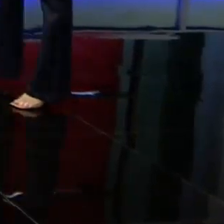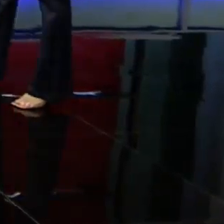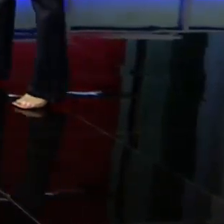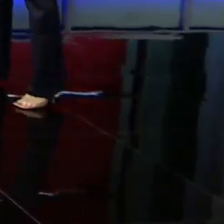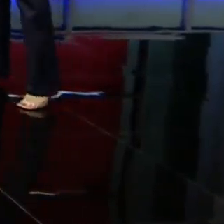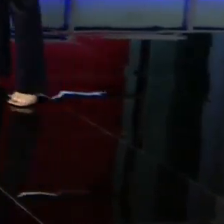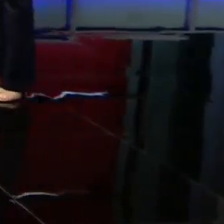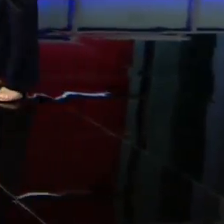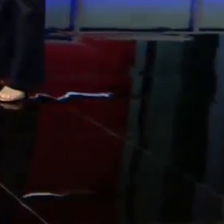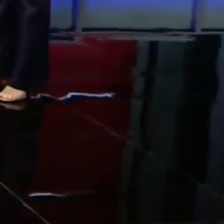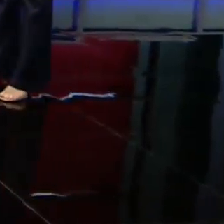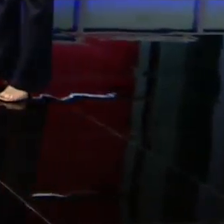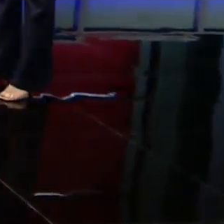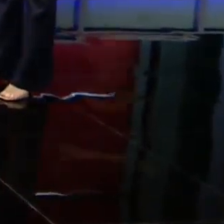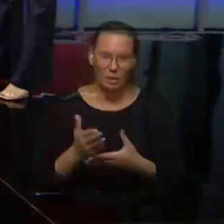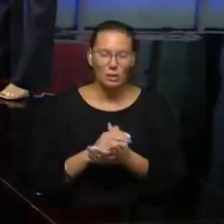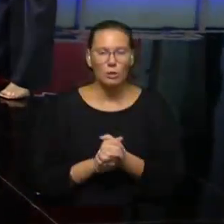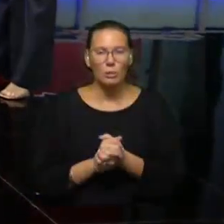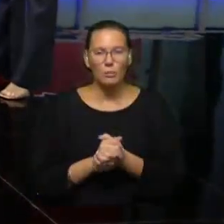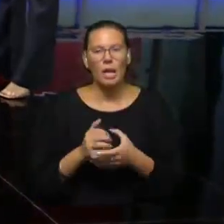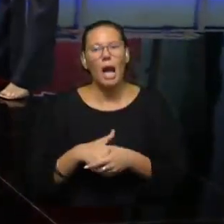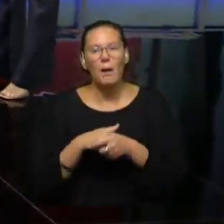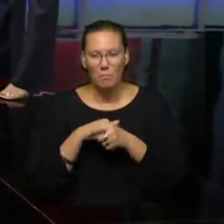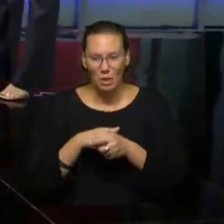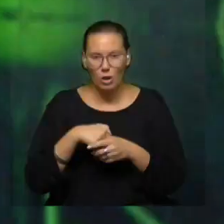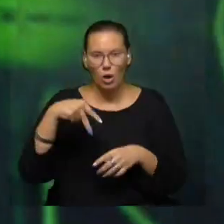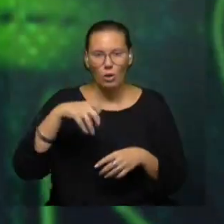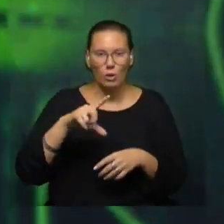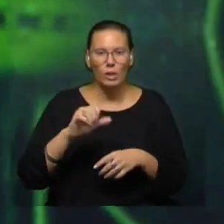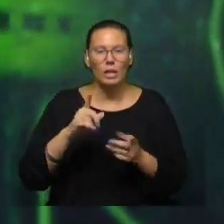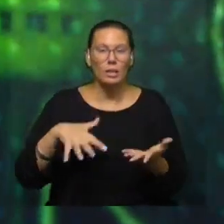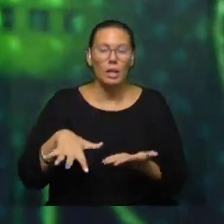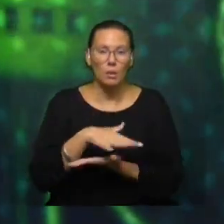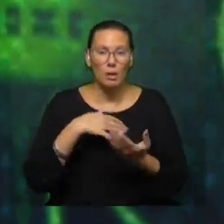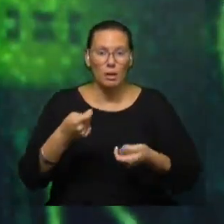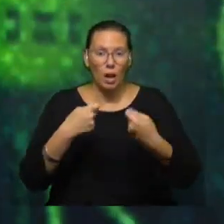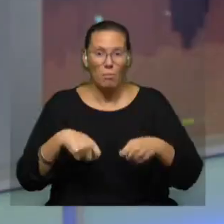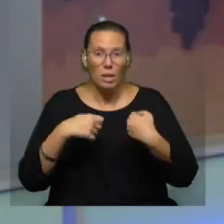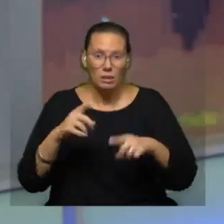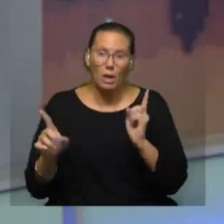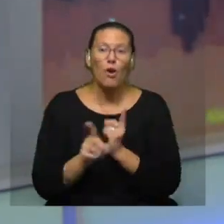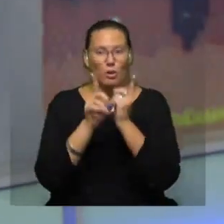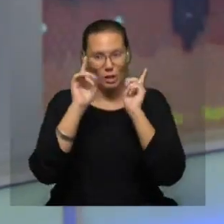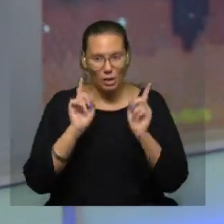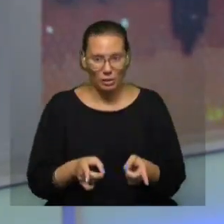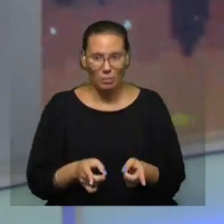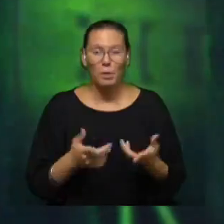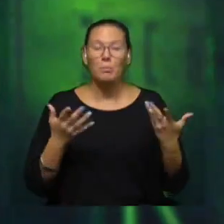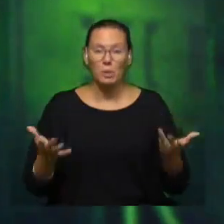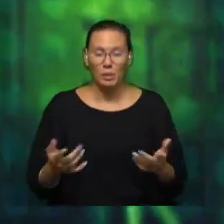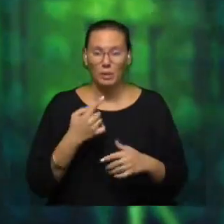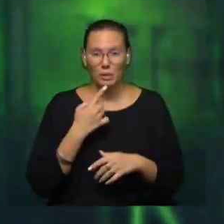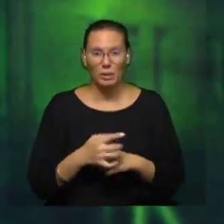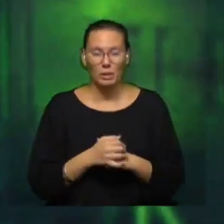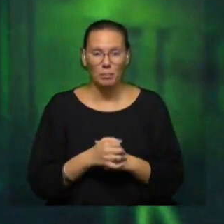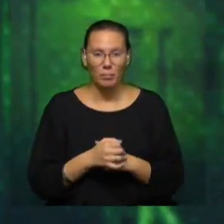por la invitación. Por favor. Por favor, amigo. No, ella también del barrio, en el almacén, me crucé alguna vez también. Por eso te decía.